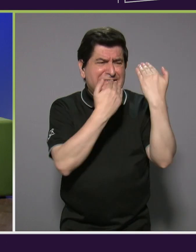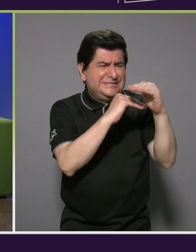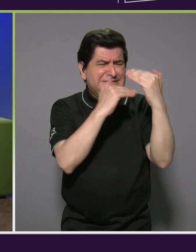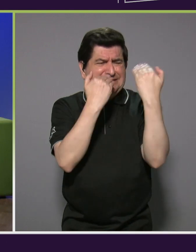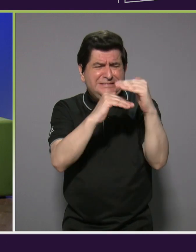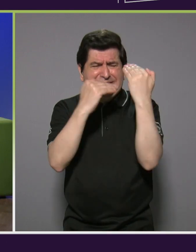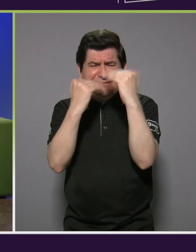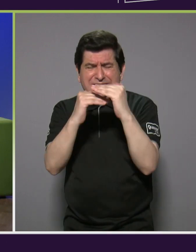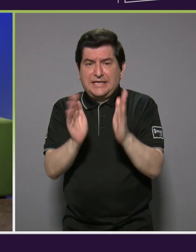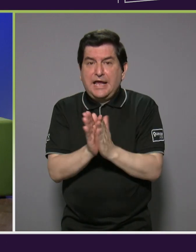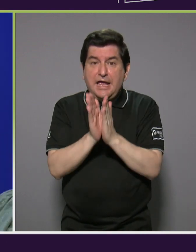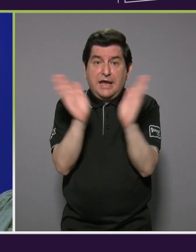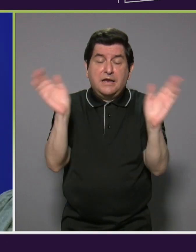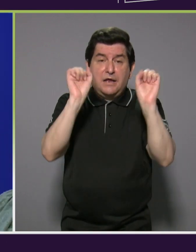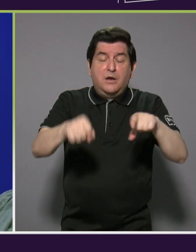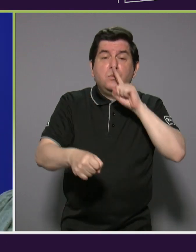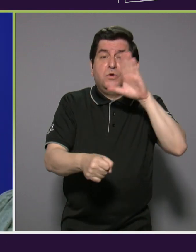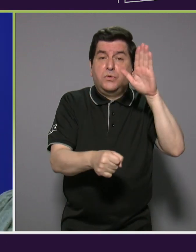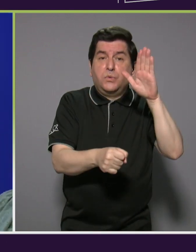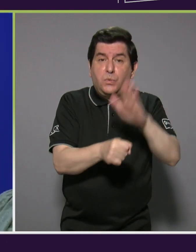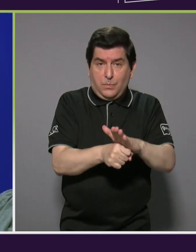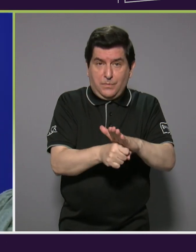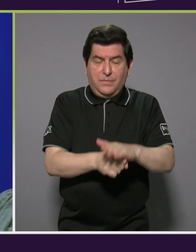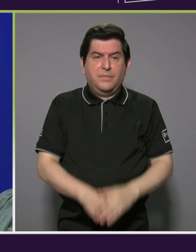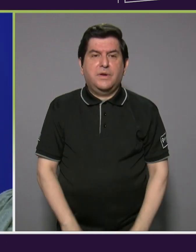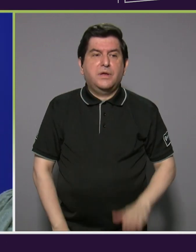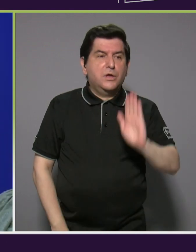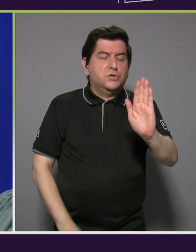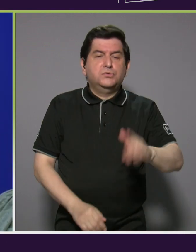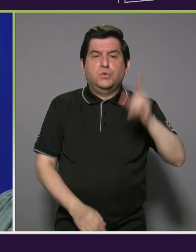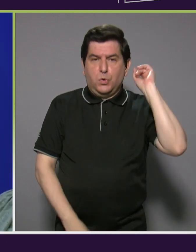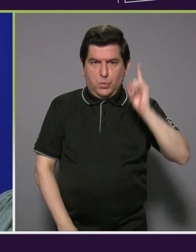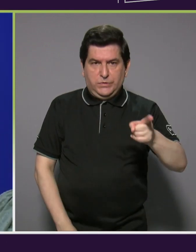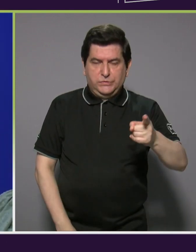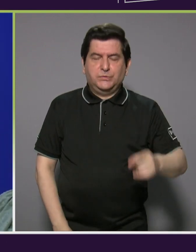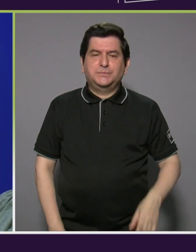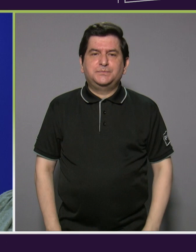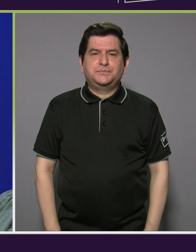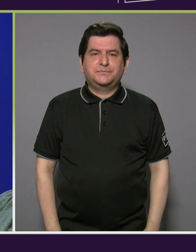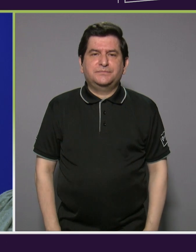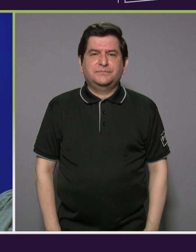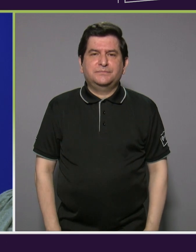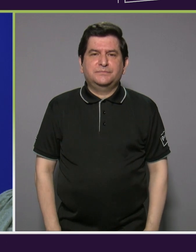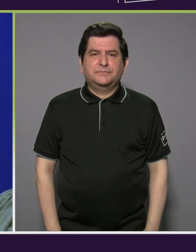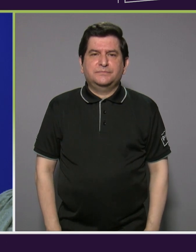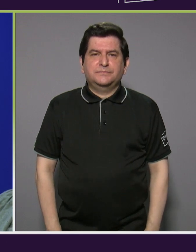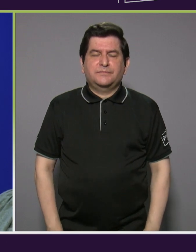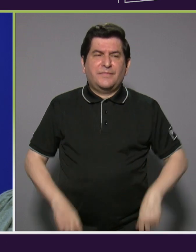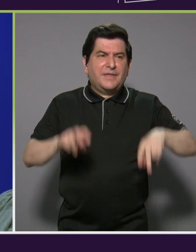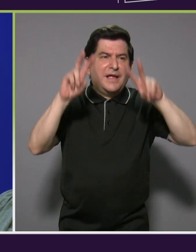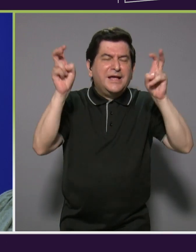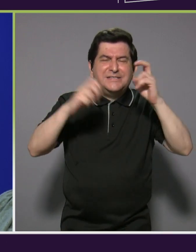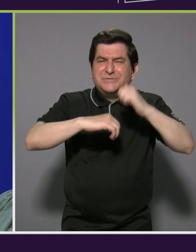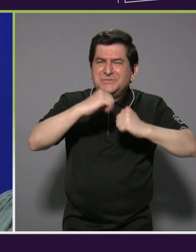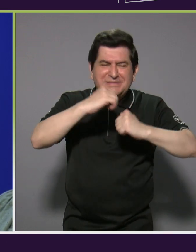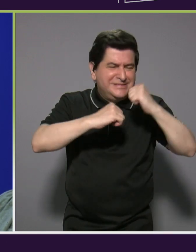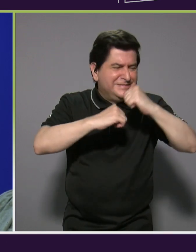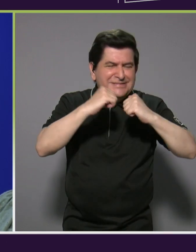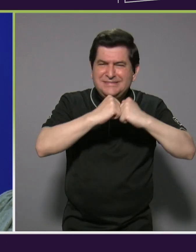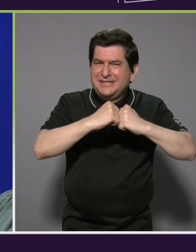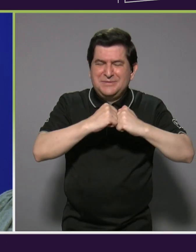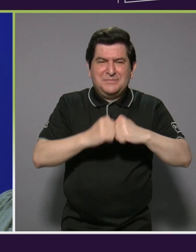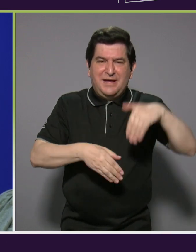limitaciones en general para poder cumplir con esas obligaciones. Entonces, hay todo un tema estructural